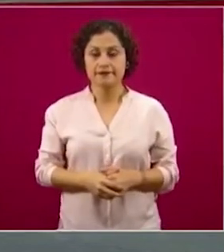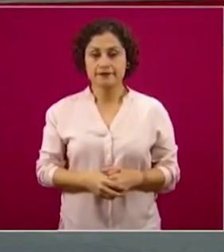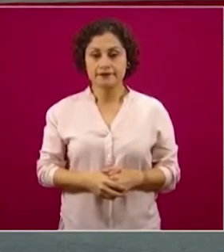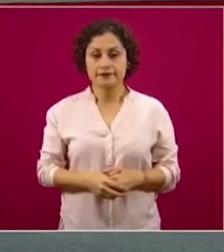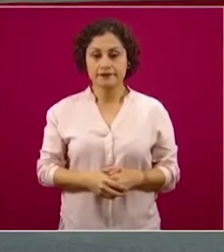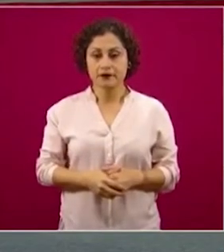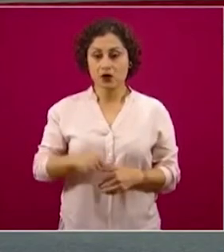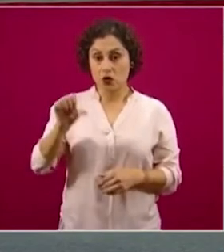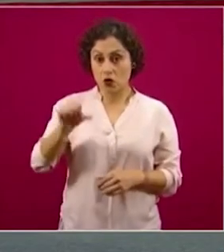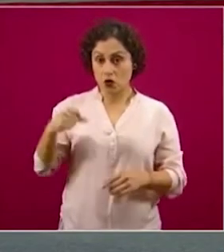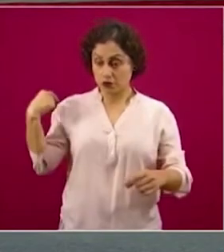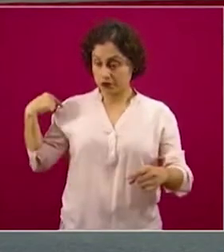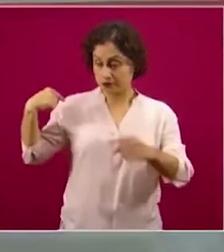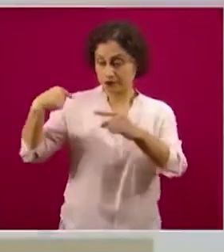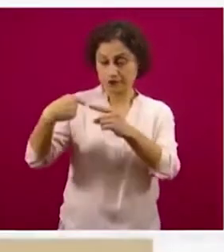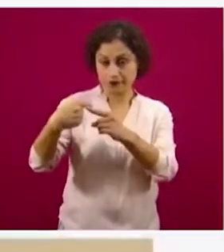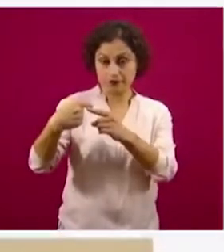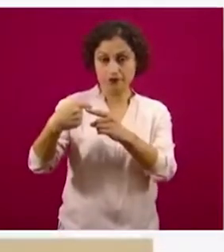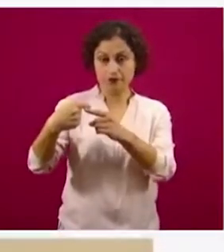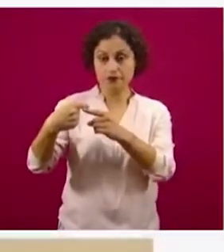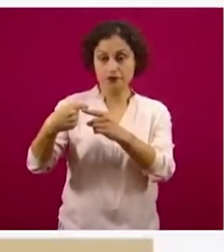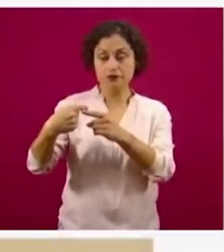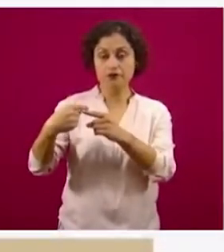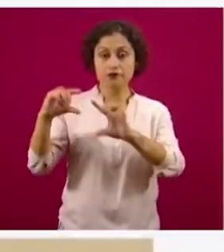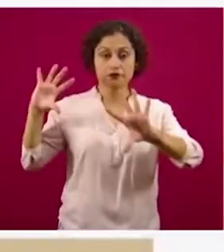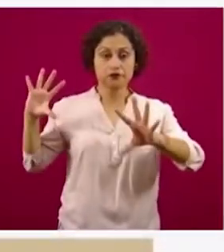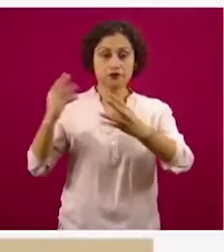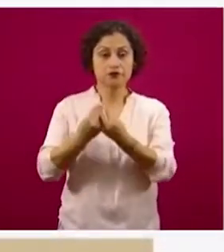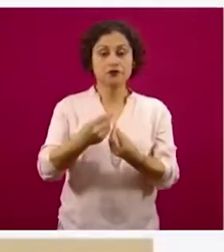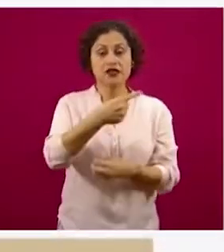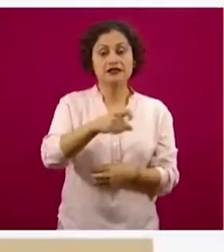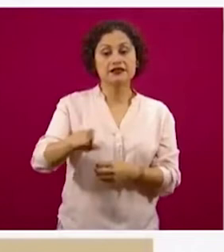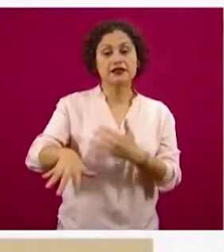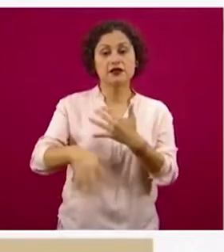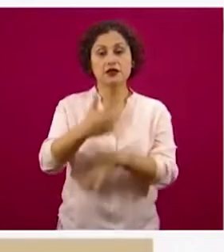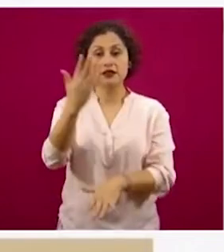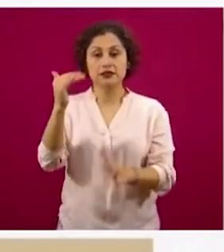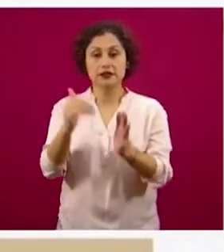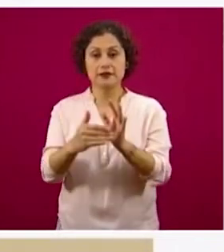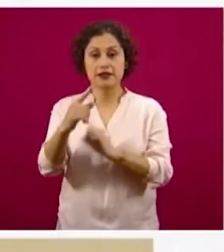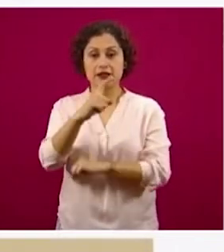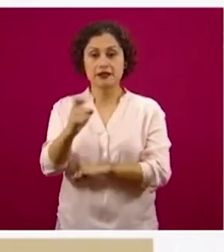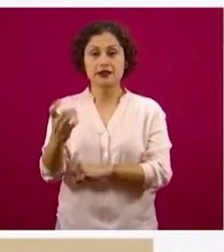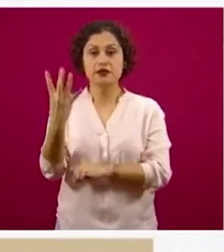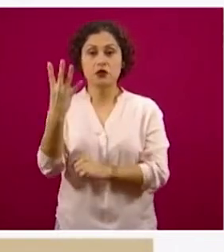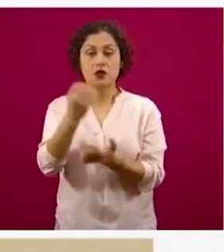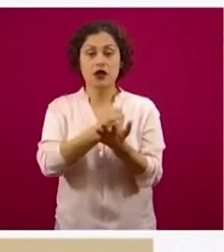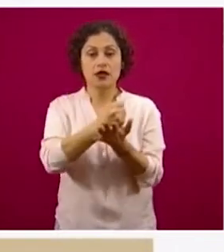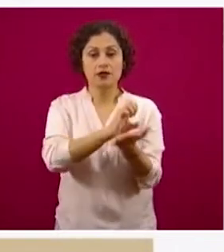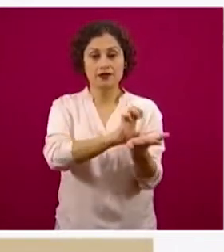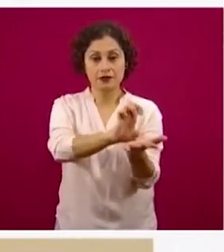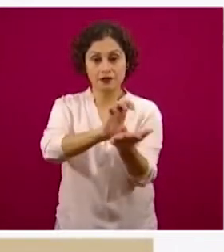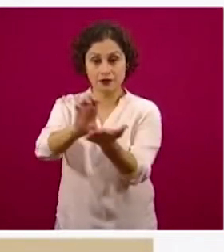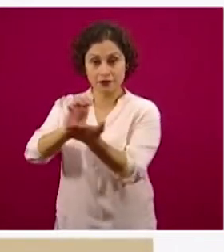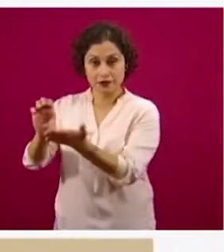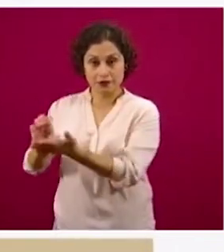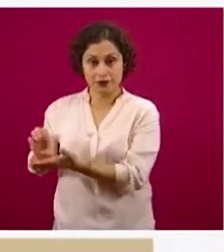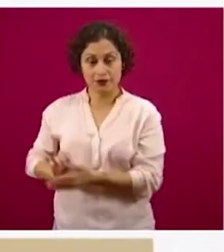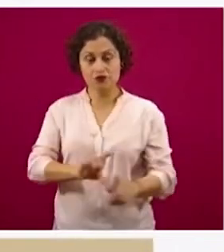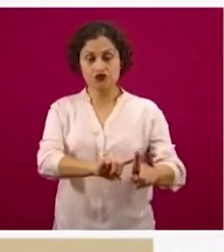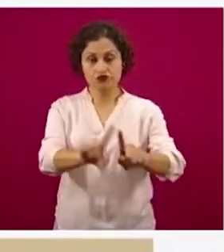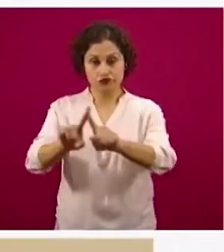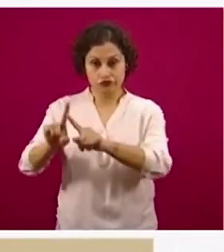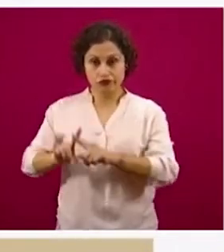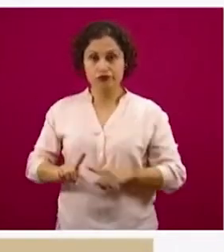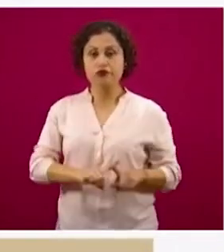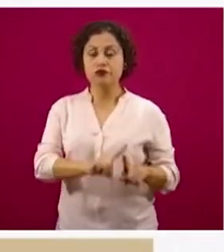es el corte al día de hoy van 115 mil 104 créditos aprobados son los que hemos ya